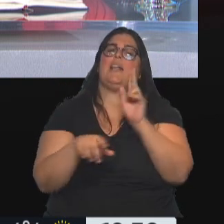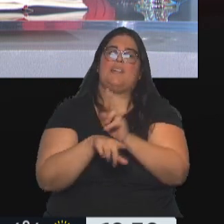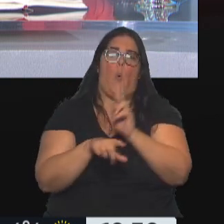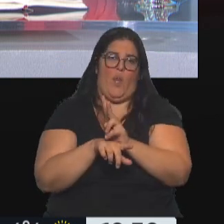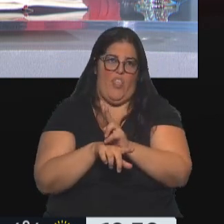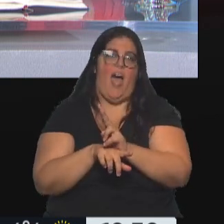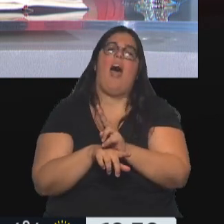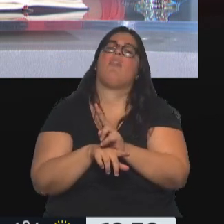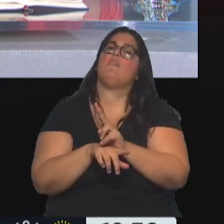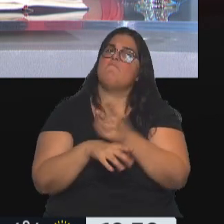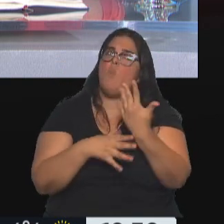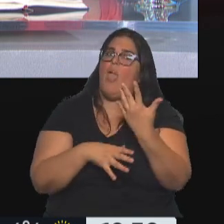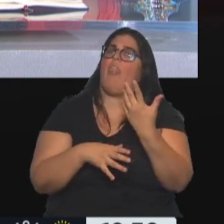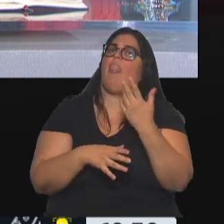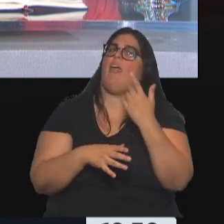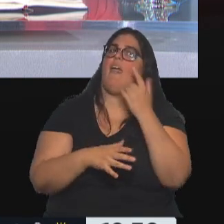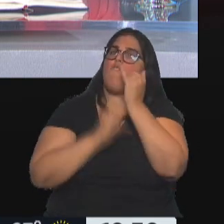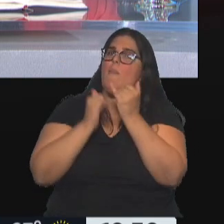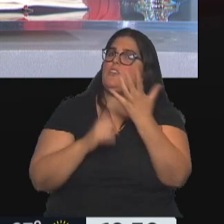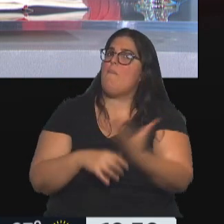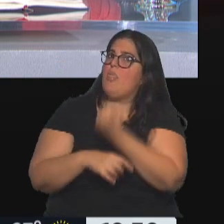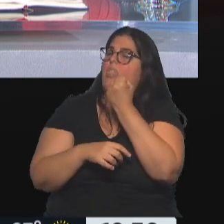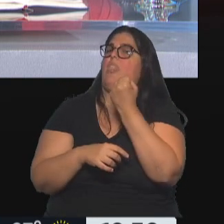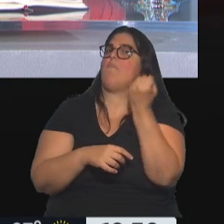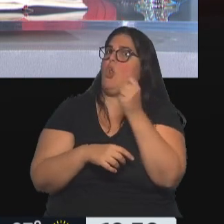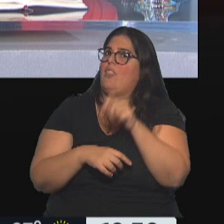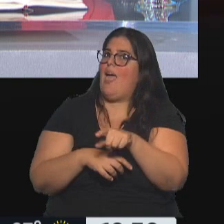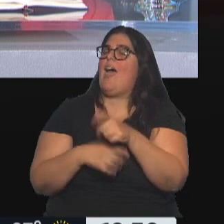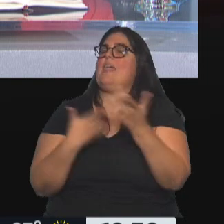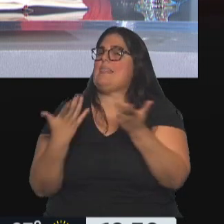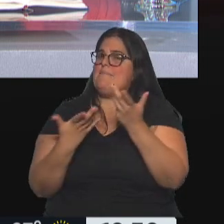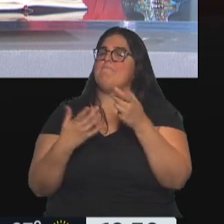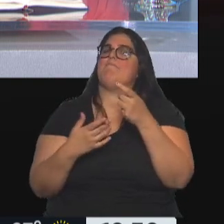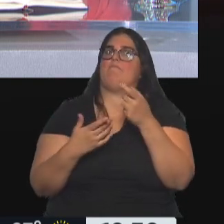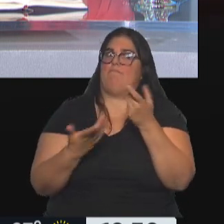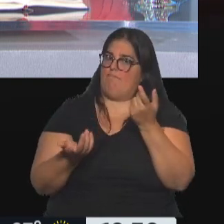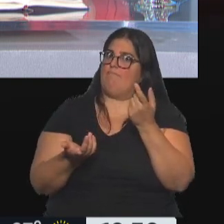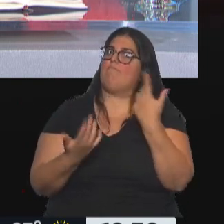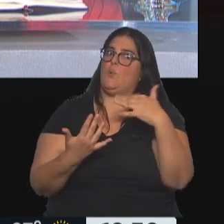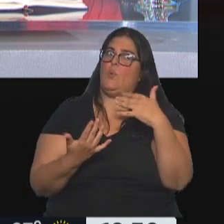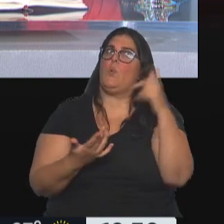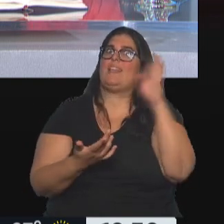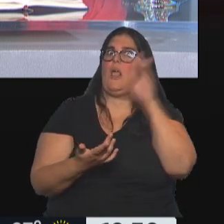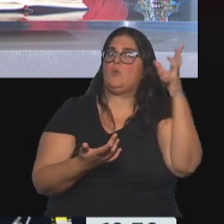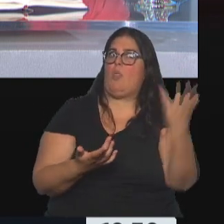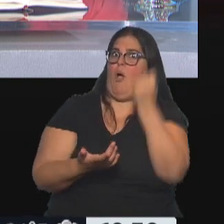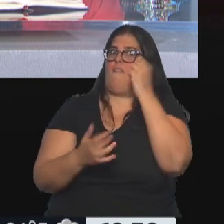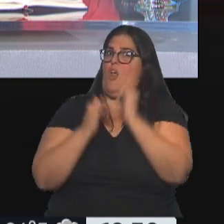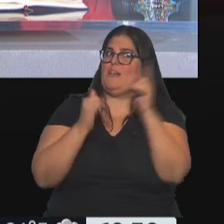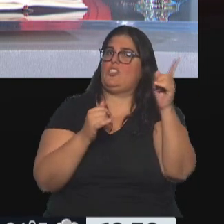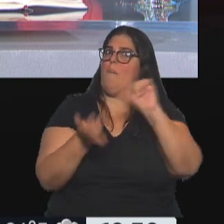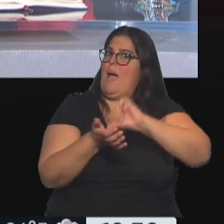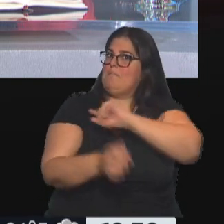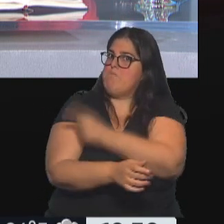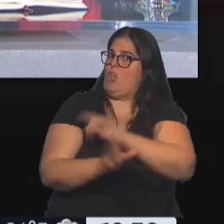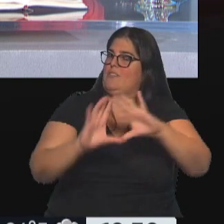pueda llegar a obtener, o la importancia de llegar a obtener información, ni más ni menos, además que de la potencia del mundo. Hasta o de la ahora otra no potencia. se ha comprobado nada.